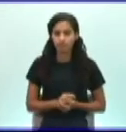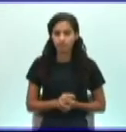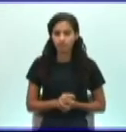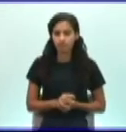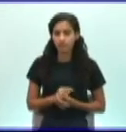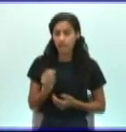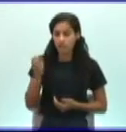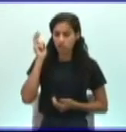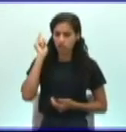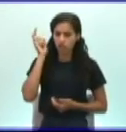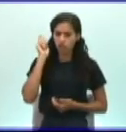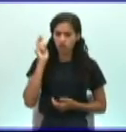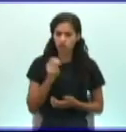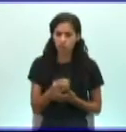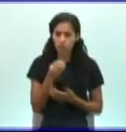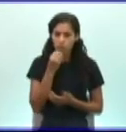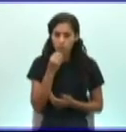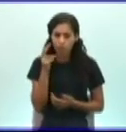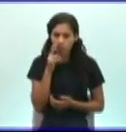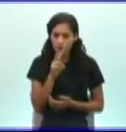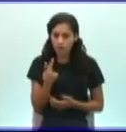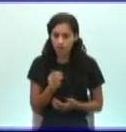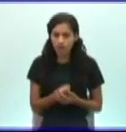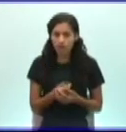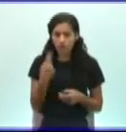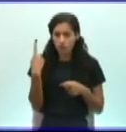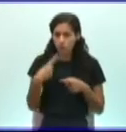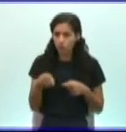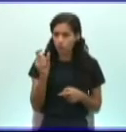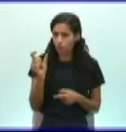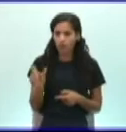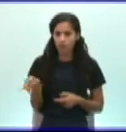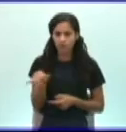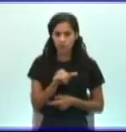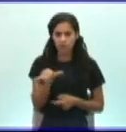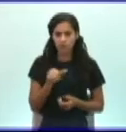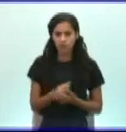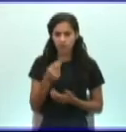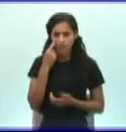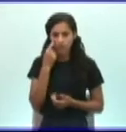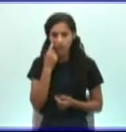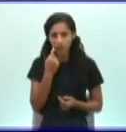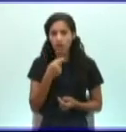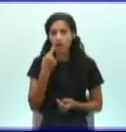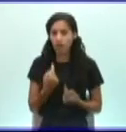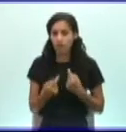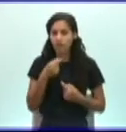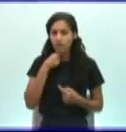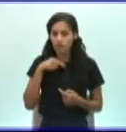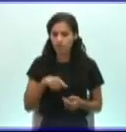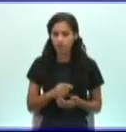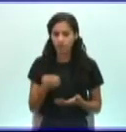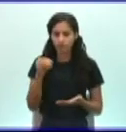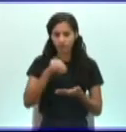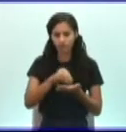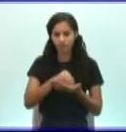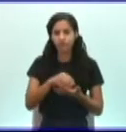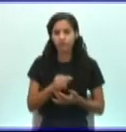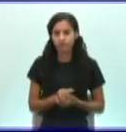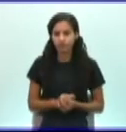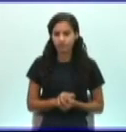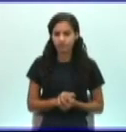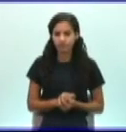Este sonido podemos encontrarlo en otras palabras. Veamos los ejemplos que te traigo.